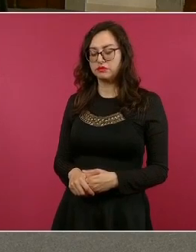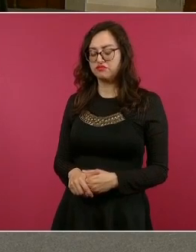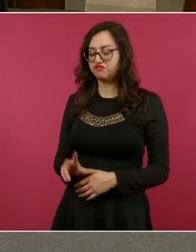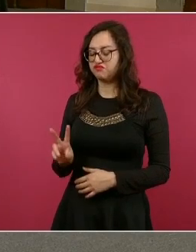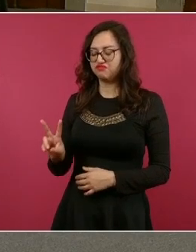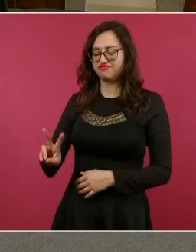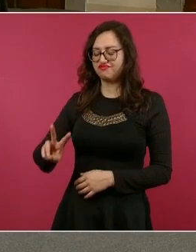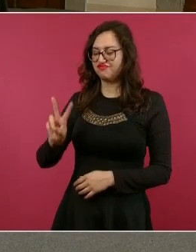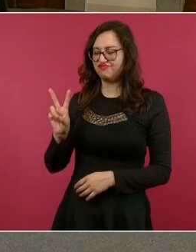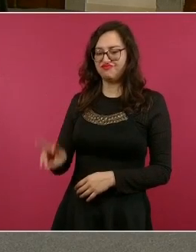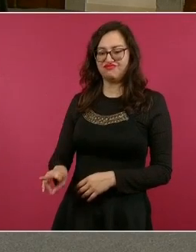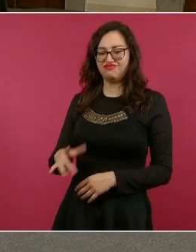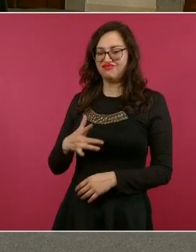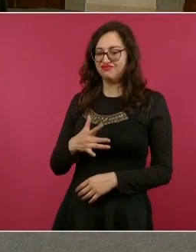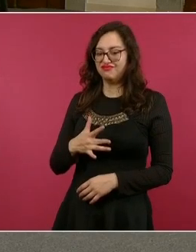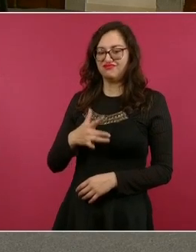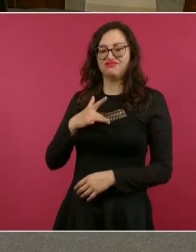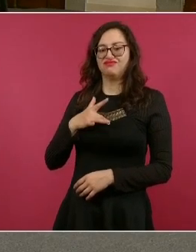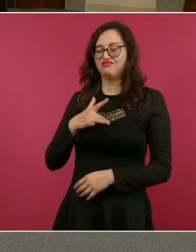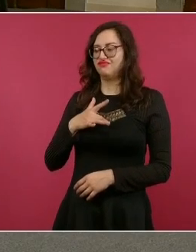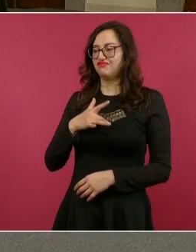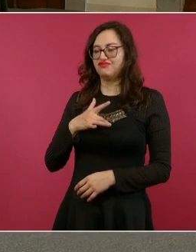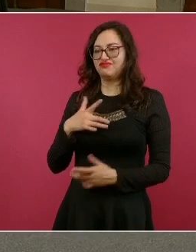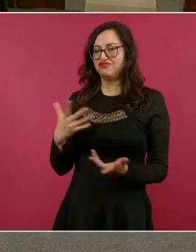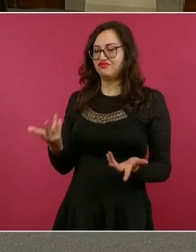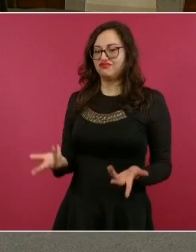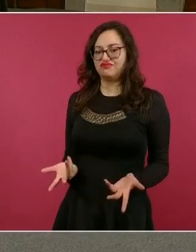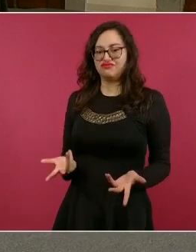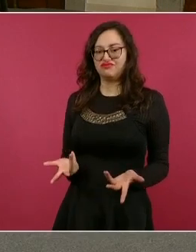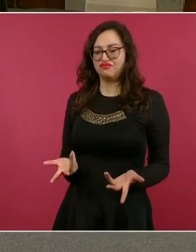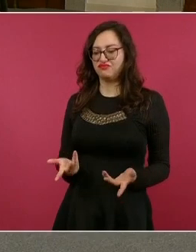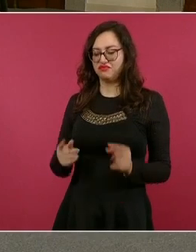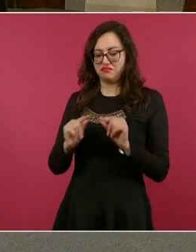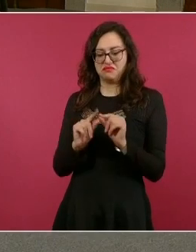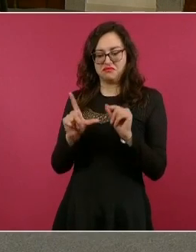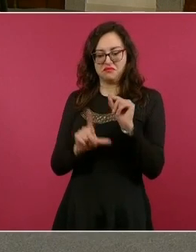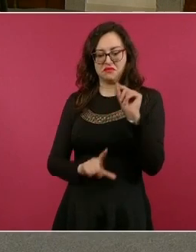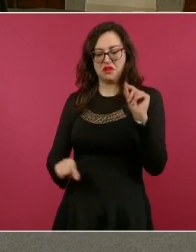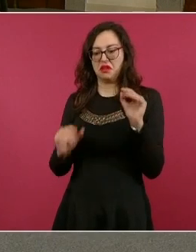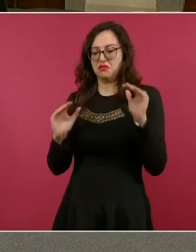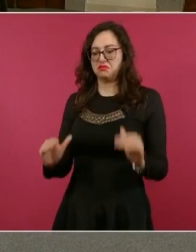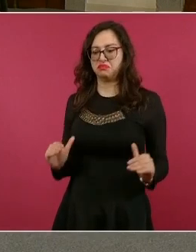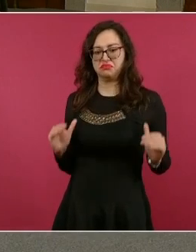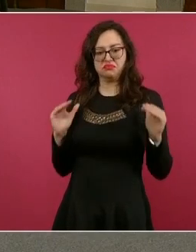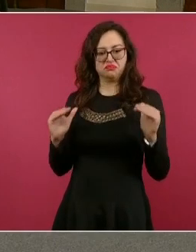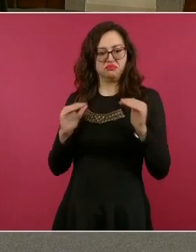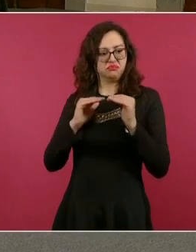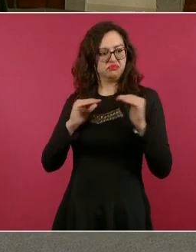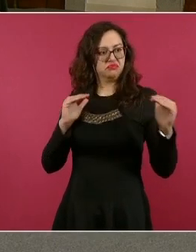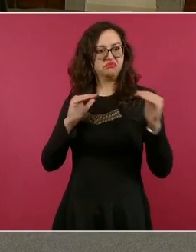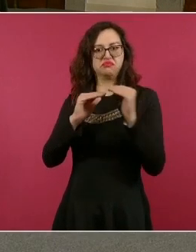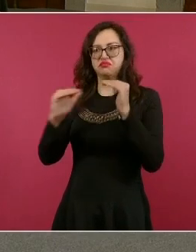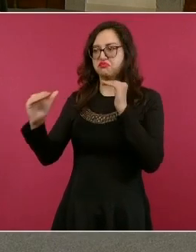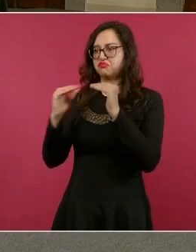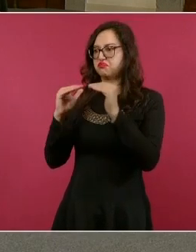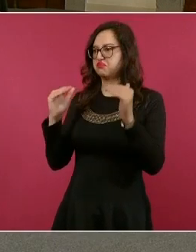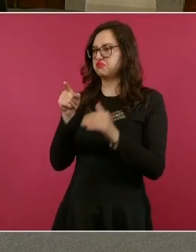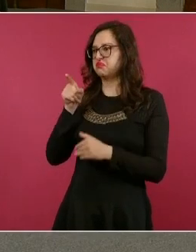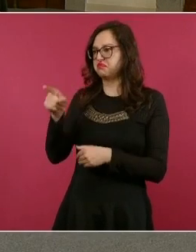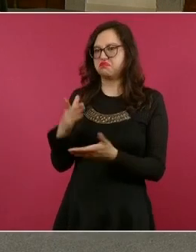totalmente violatorio de nuestra soberanía, del derecho internacional. Es un